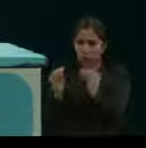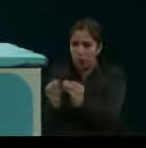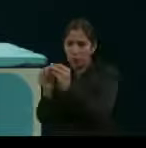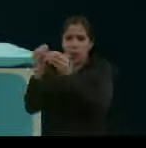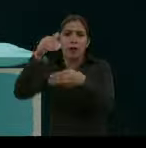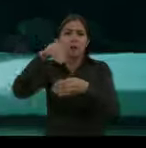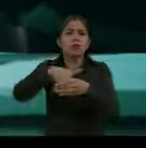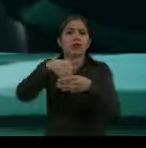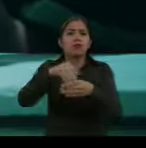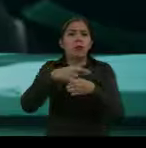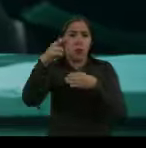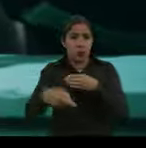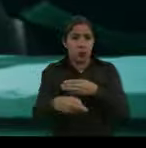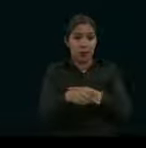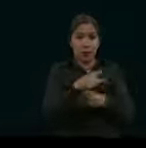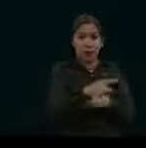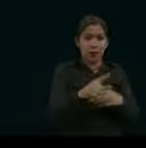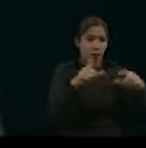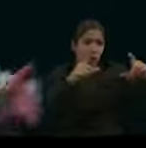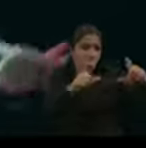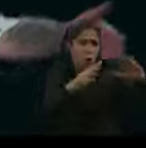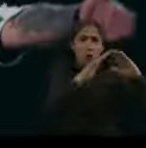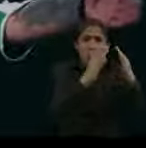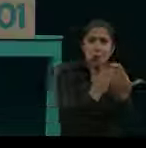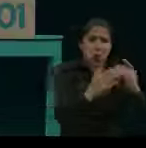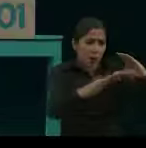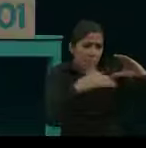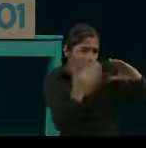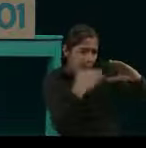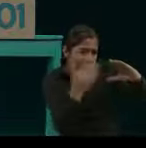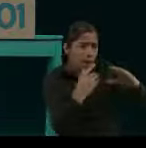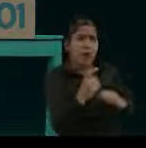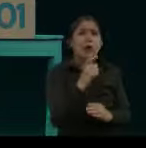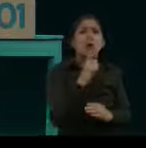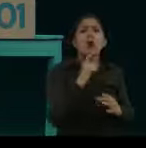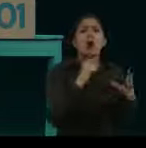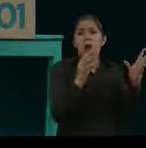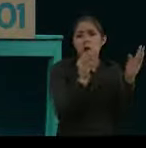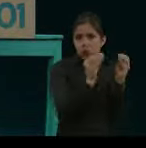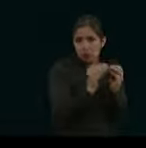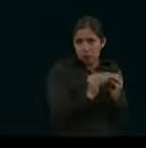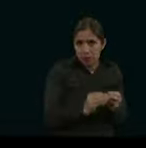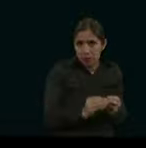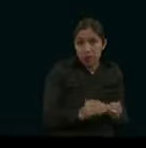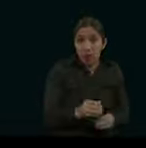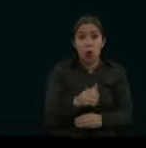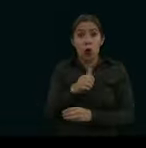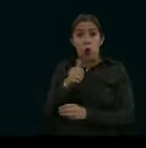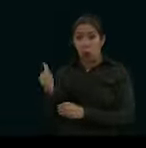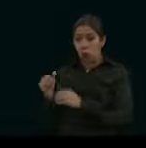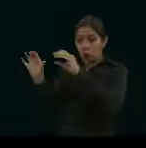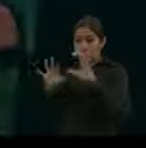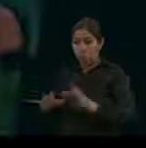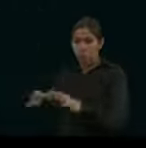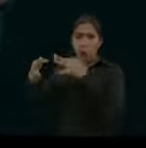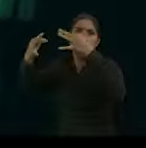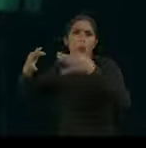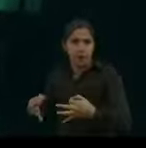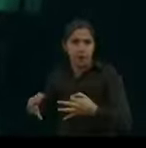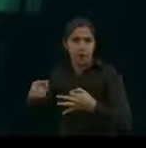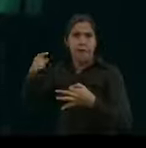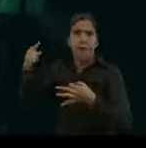El TREP, que nos permite contar con resultados preliminares gracias a los reportes instantáneos de todo el país. El sistema de cómputo oficial,